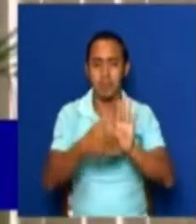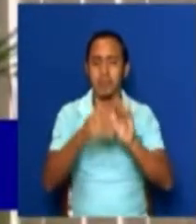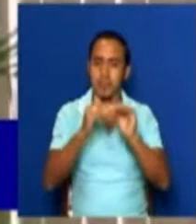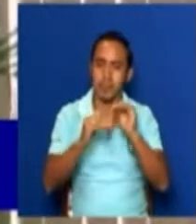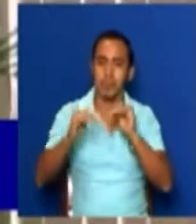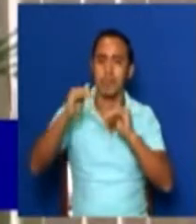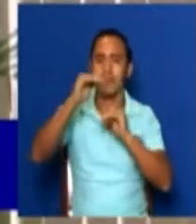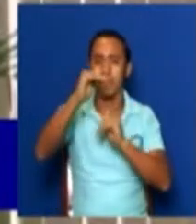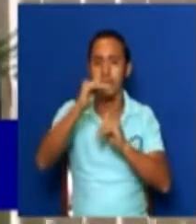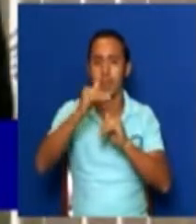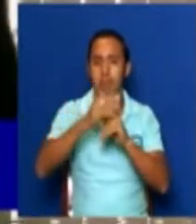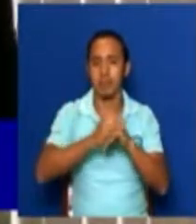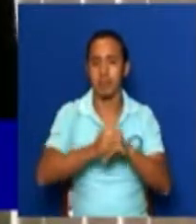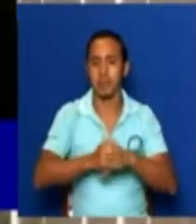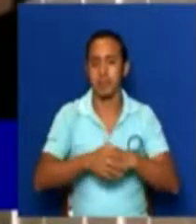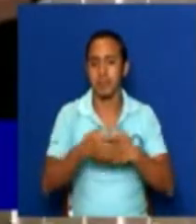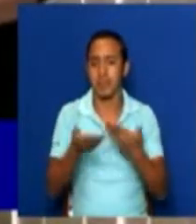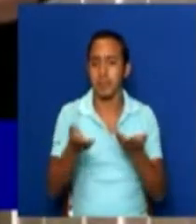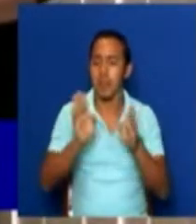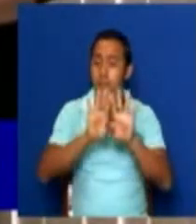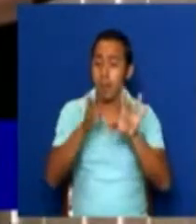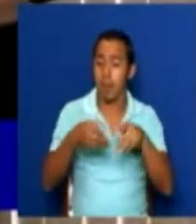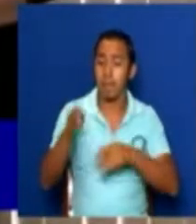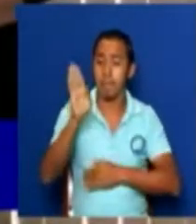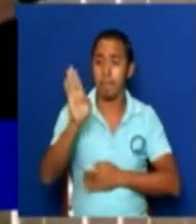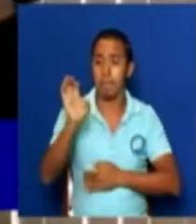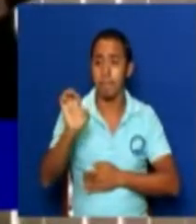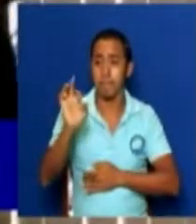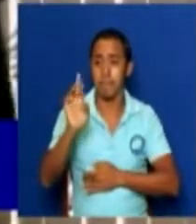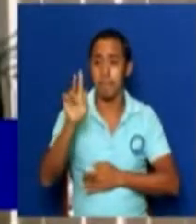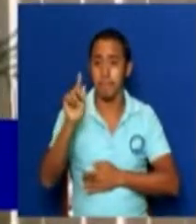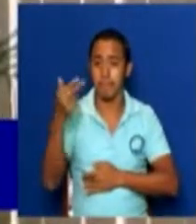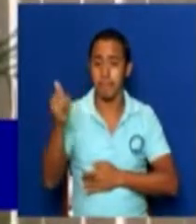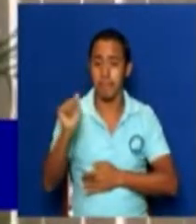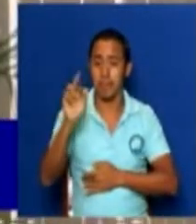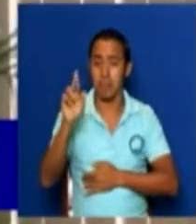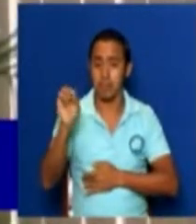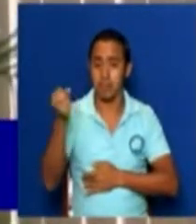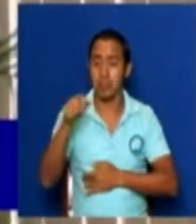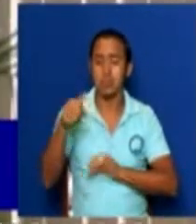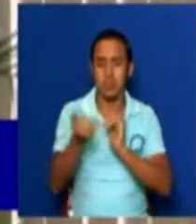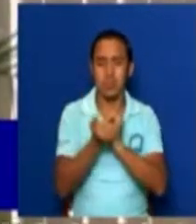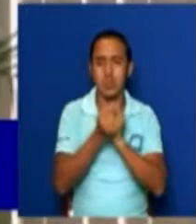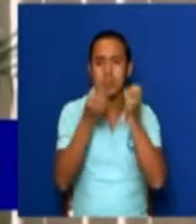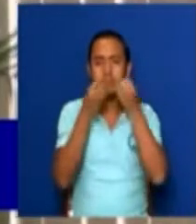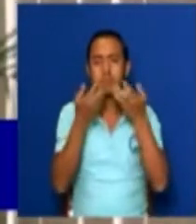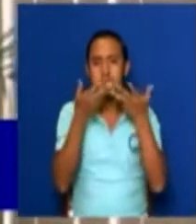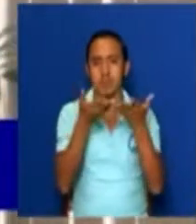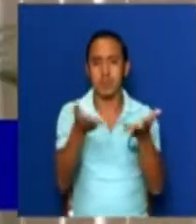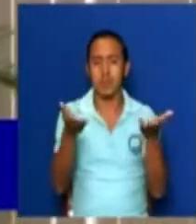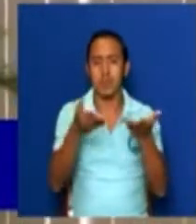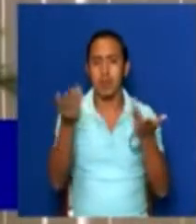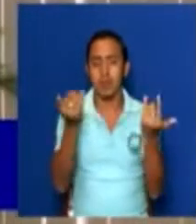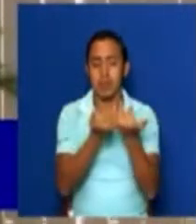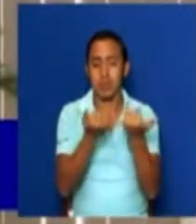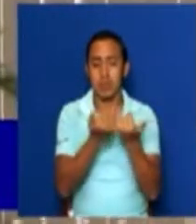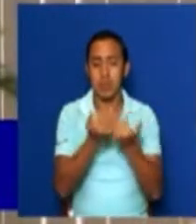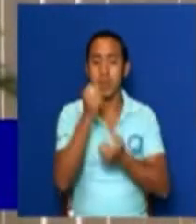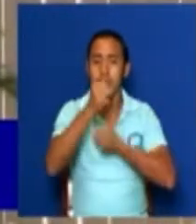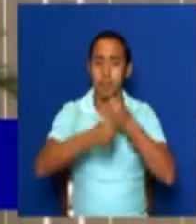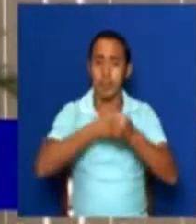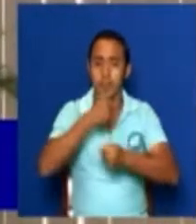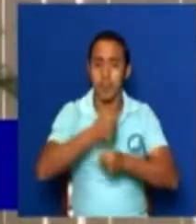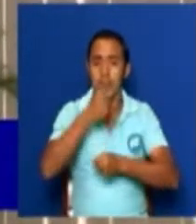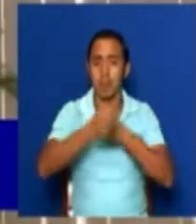de sobrecalificación. Berta Rosa mencionaba este tema también en su intervención. Compensan con años de estudios